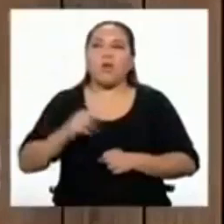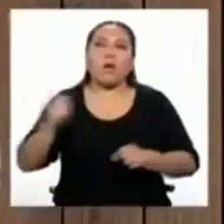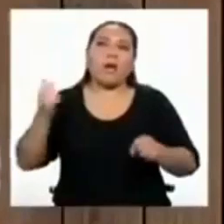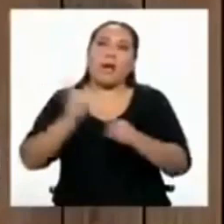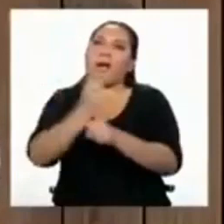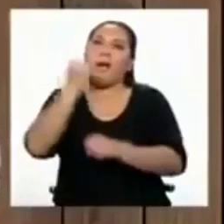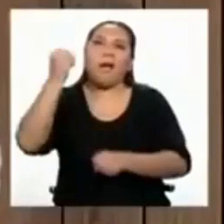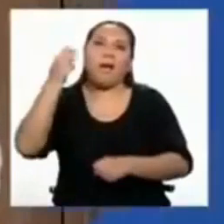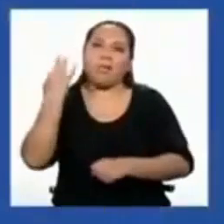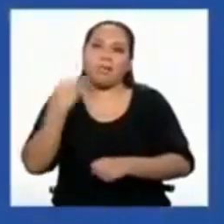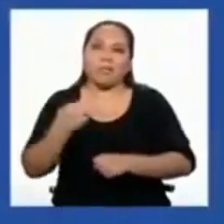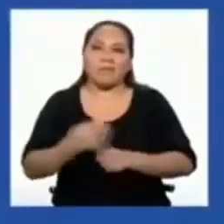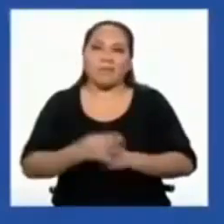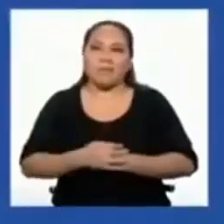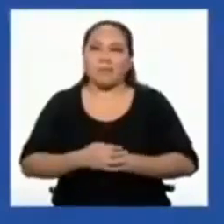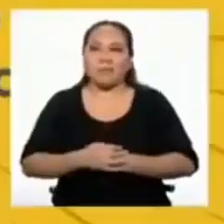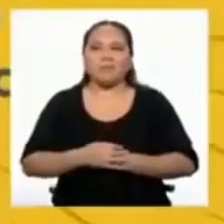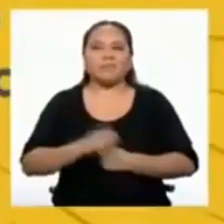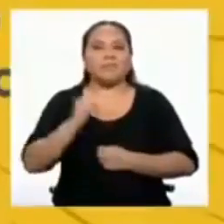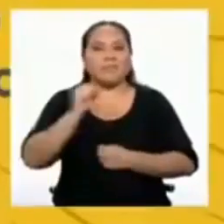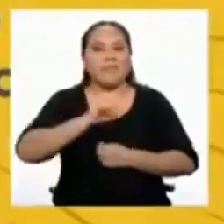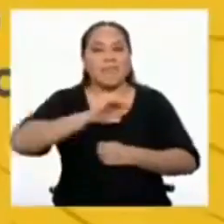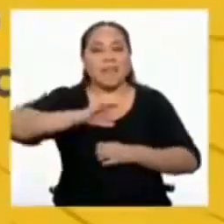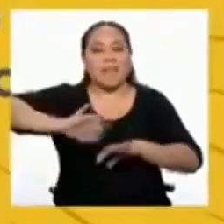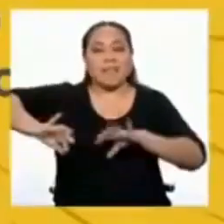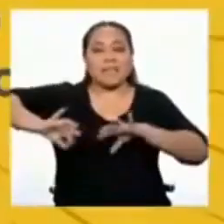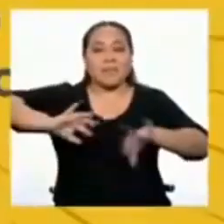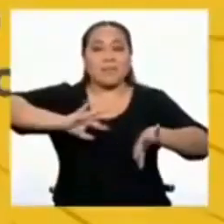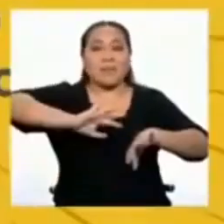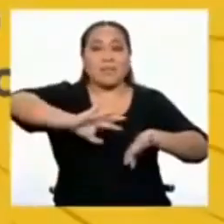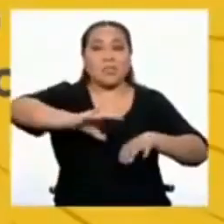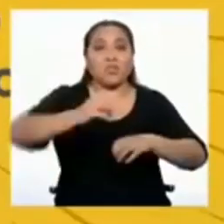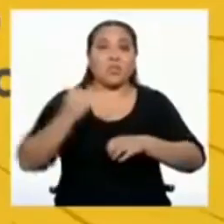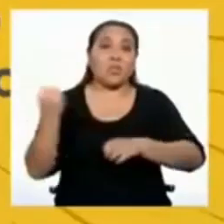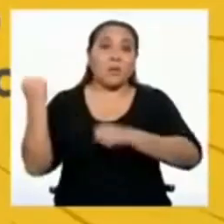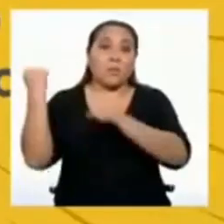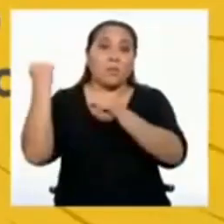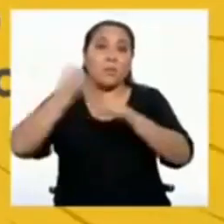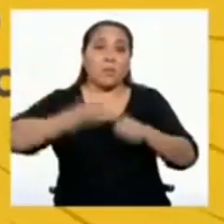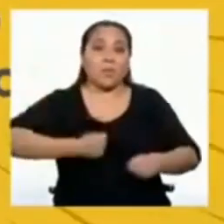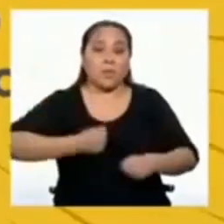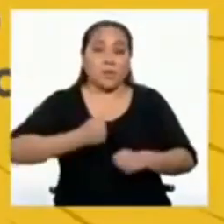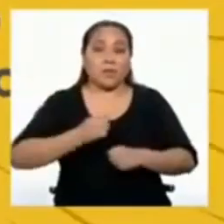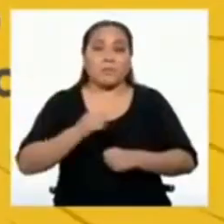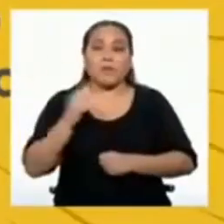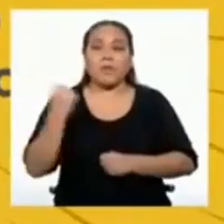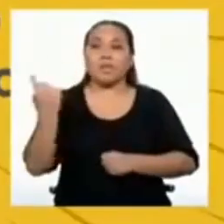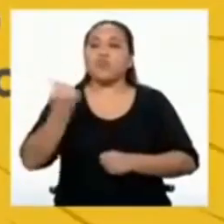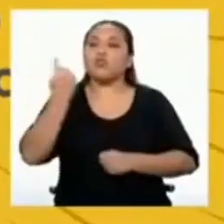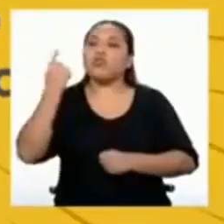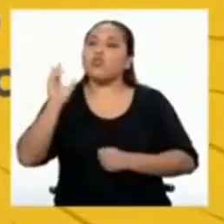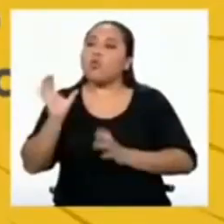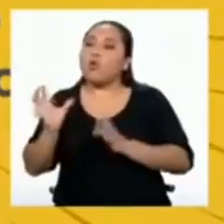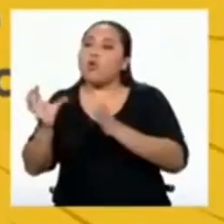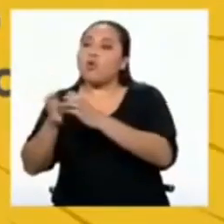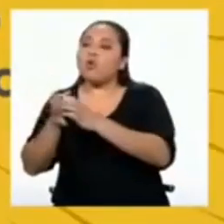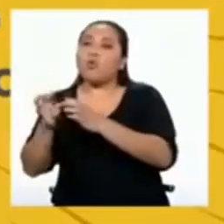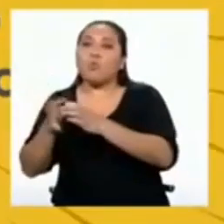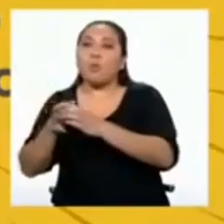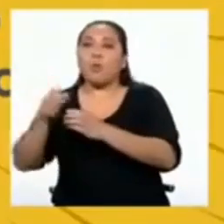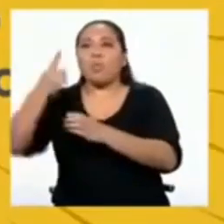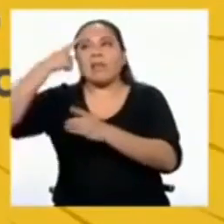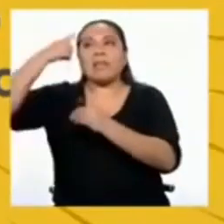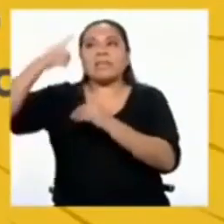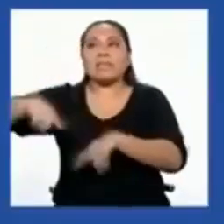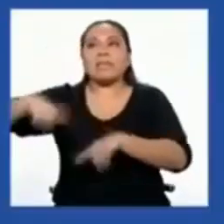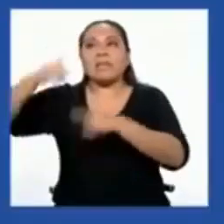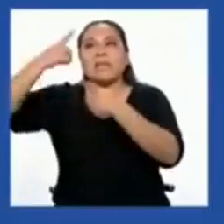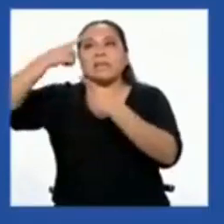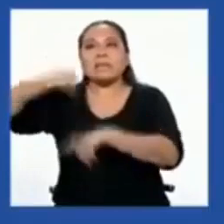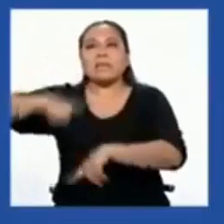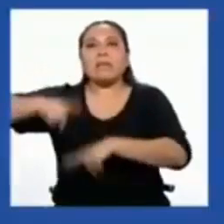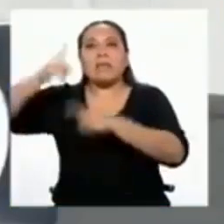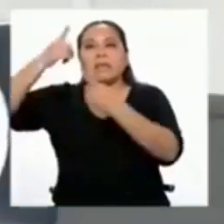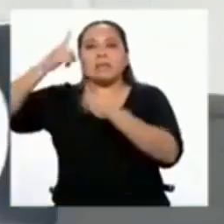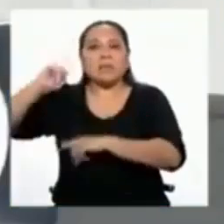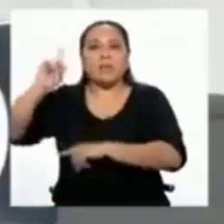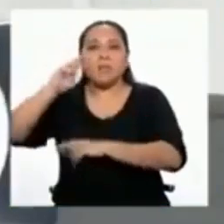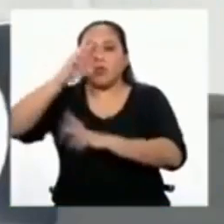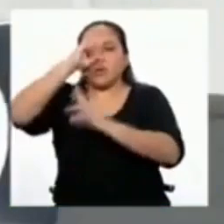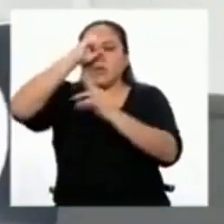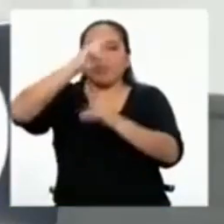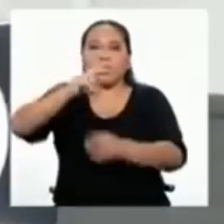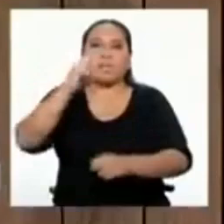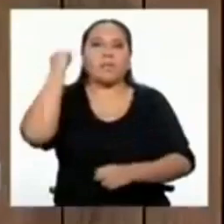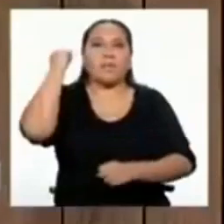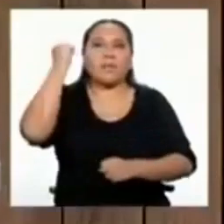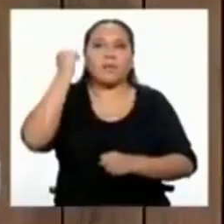La separación de poderes es para evitar situaciones autoritarias, donde no se respetan nuestros derechos.